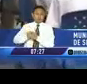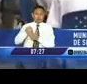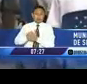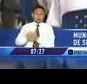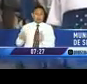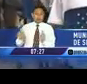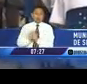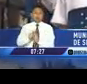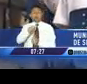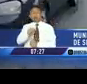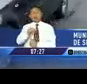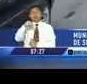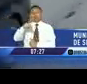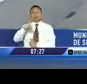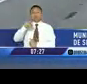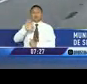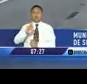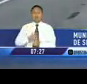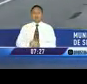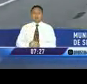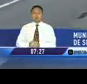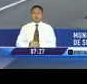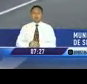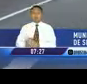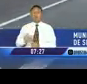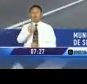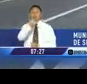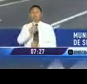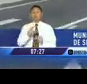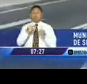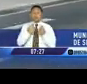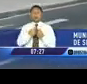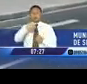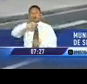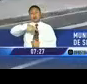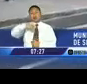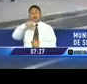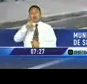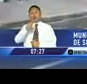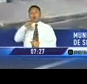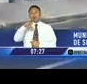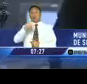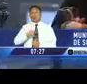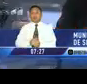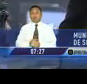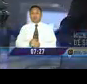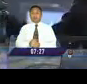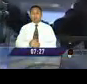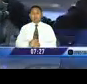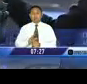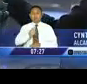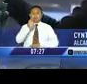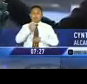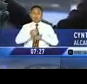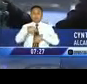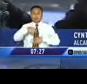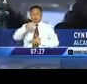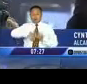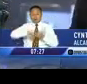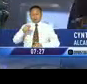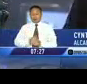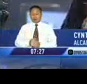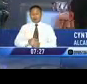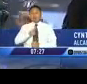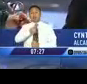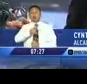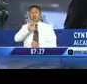la Agencia de Tránsito y Movilidad, los Metropolitanos y el Grupo Puma. Hemos aprobado una ordenanza que aparta 200 metros